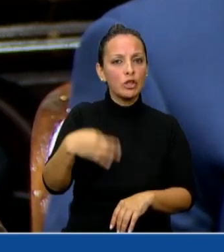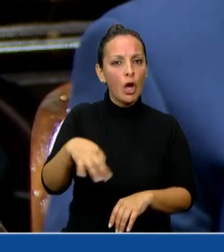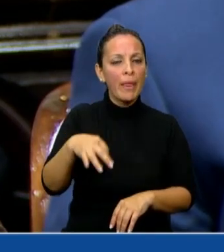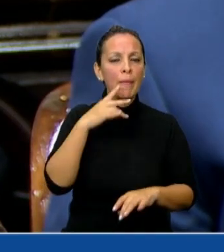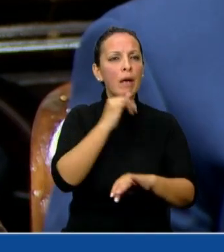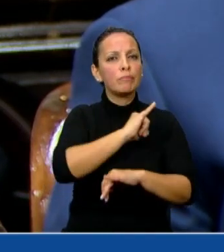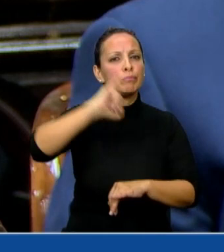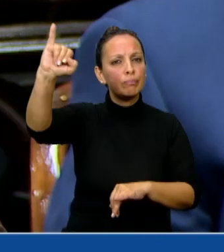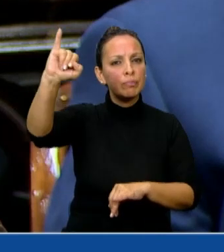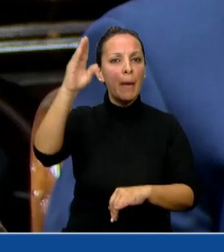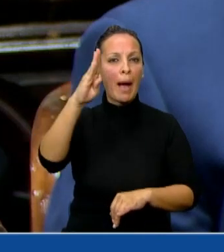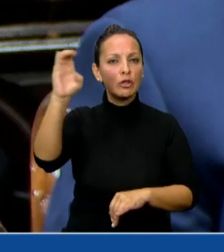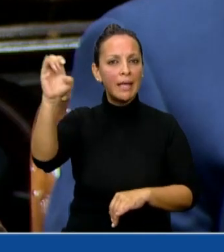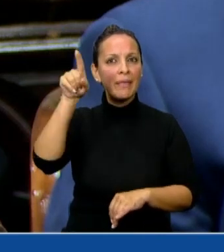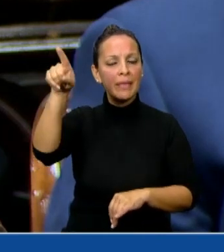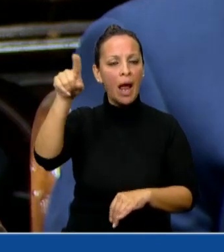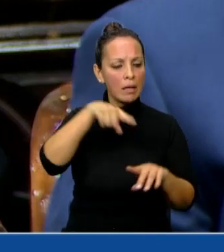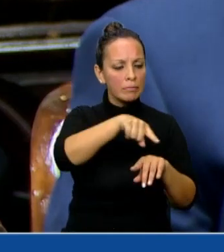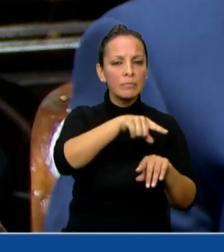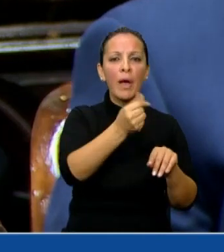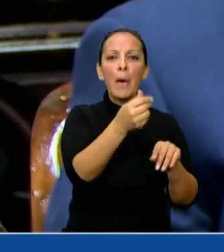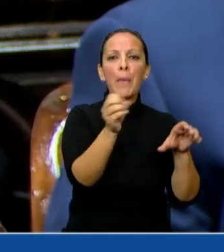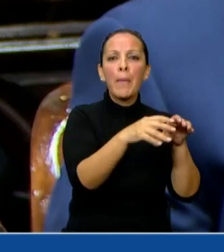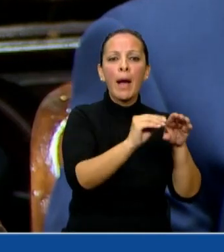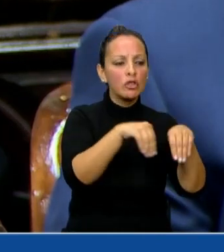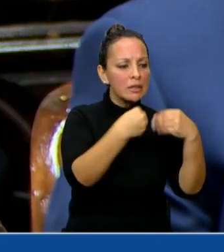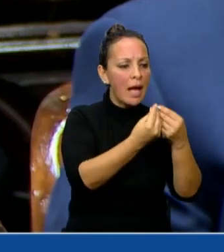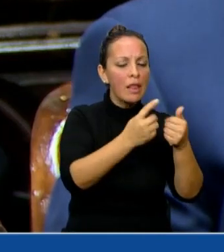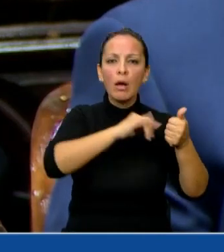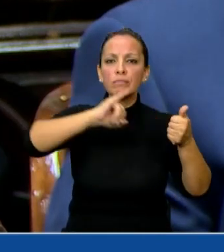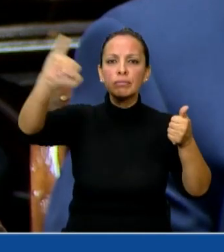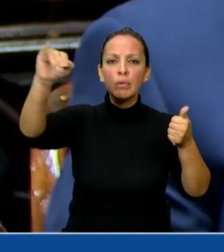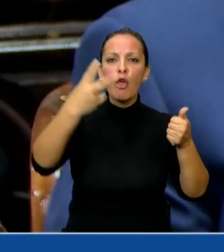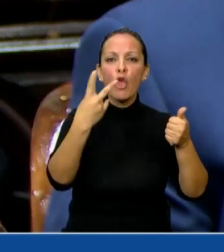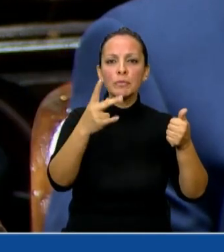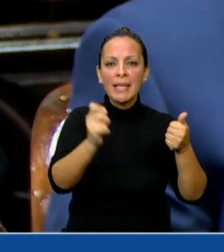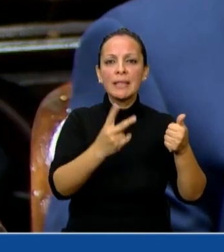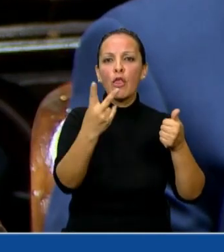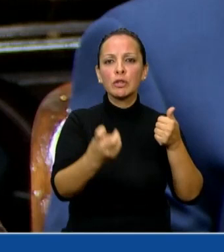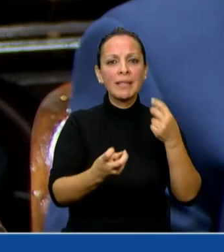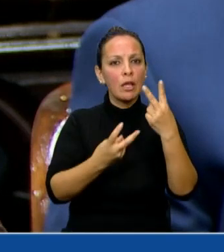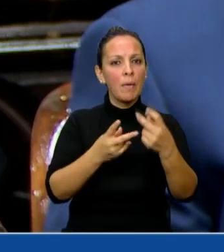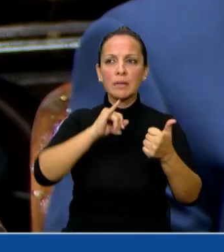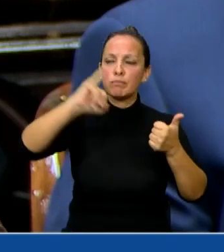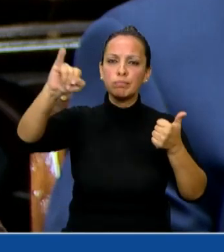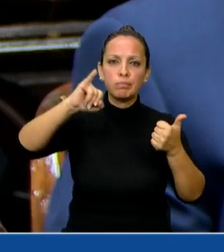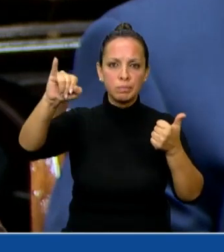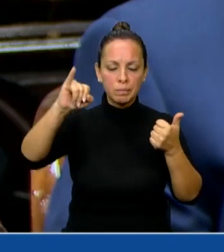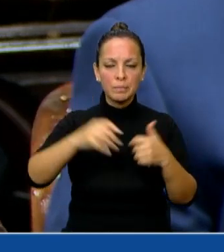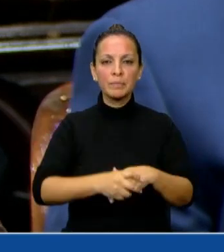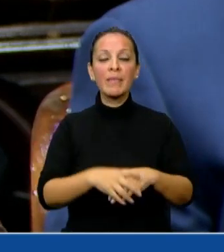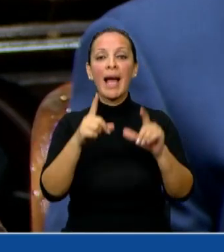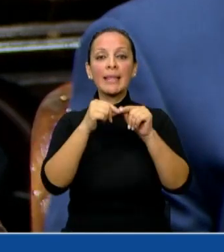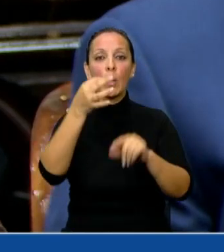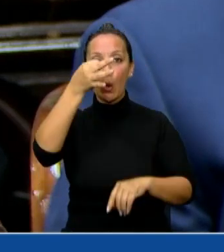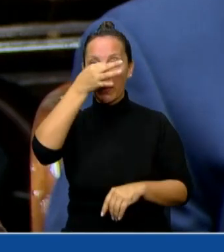al Banco Central el saldo del fondo fiduciario y la composición de la cartera de inversiones. El artículo